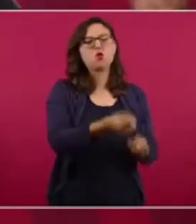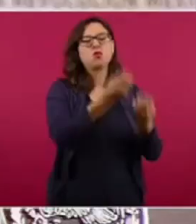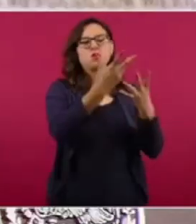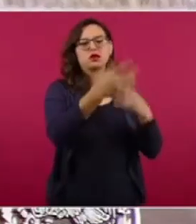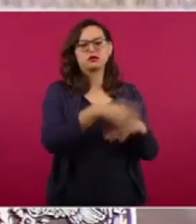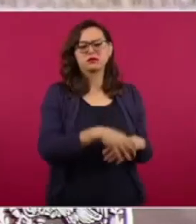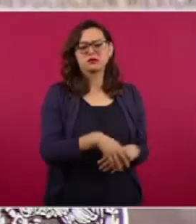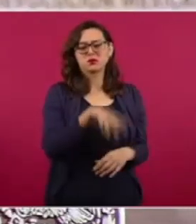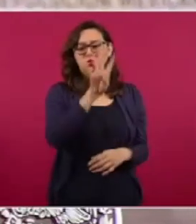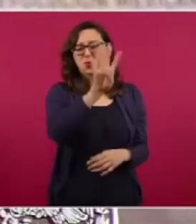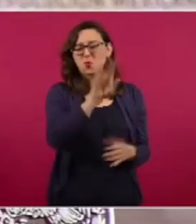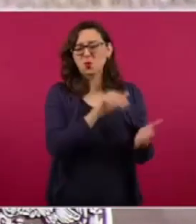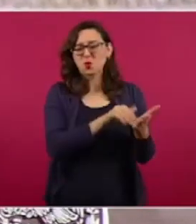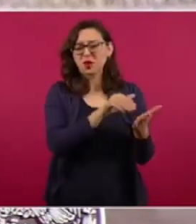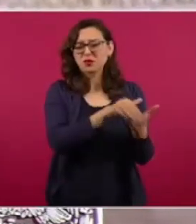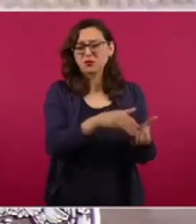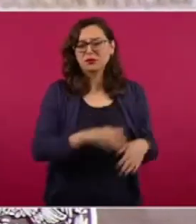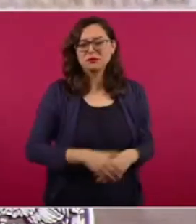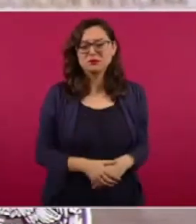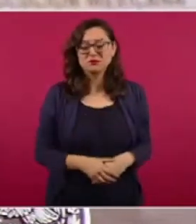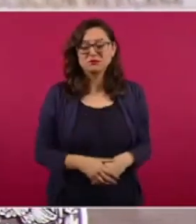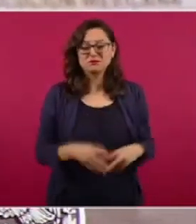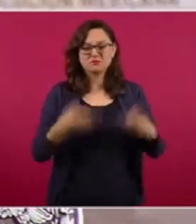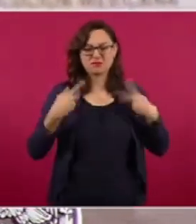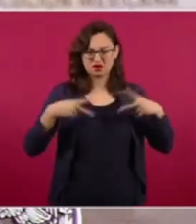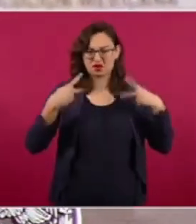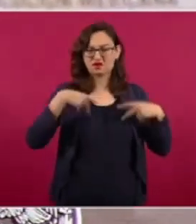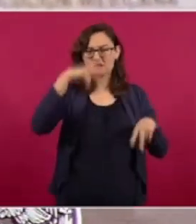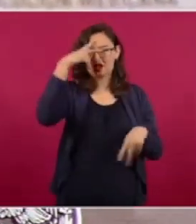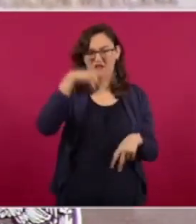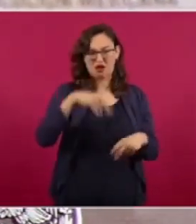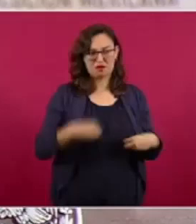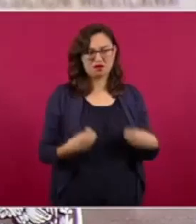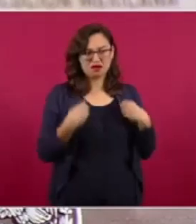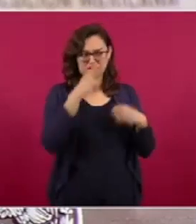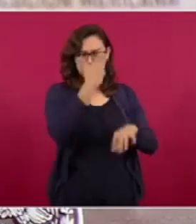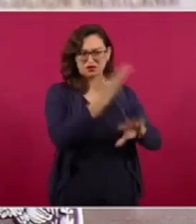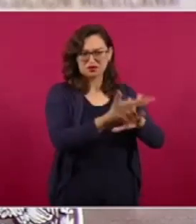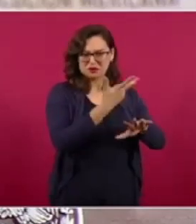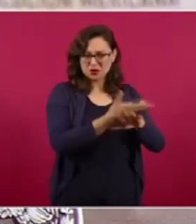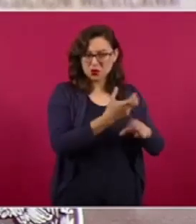mexicanos hay en Estados Unidos? 40 millones.